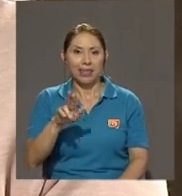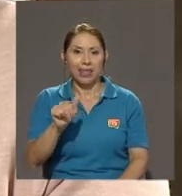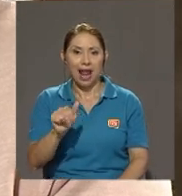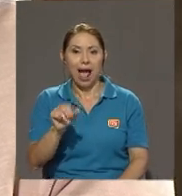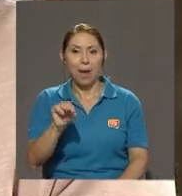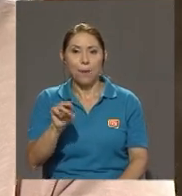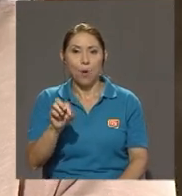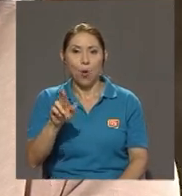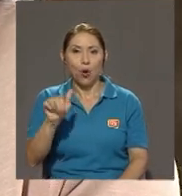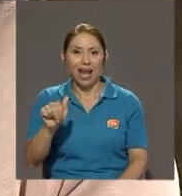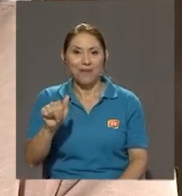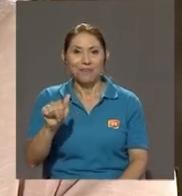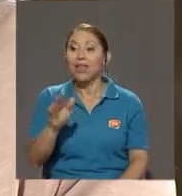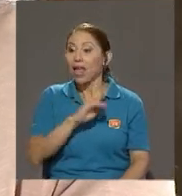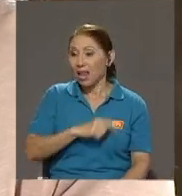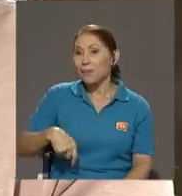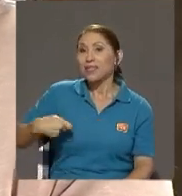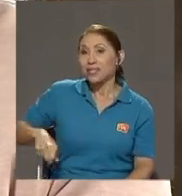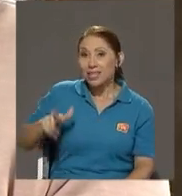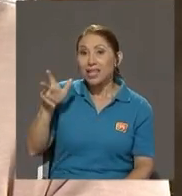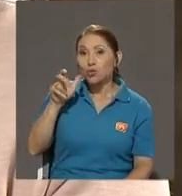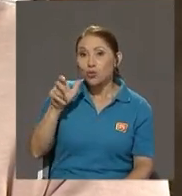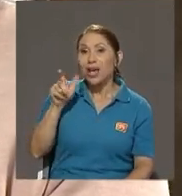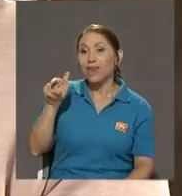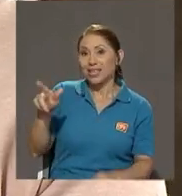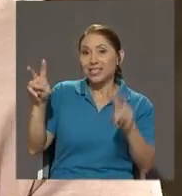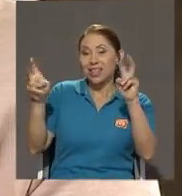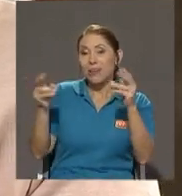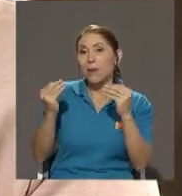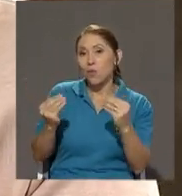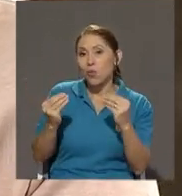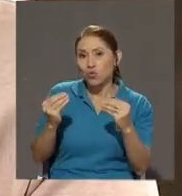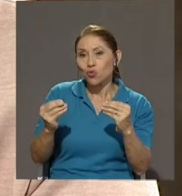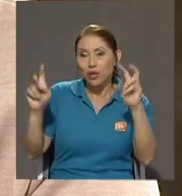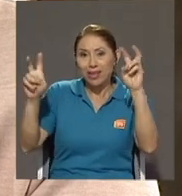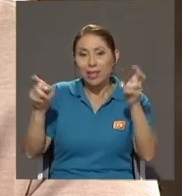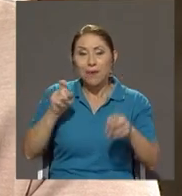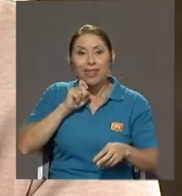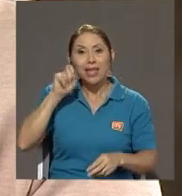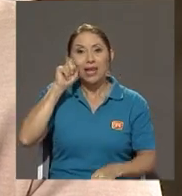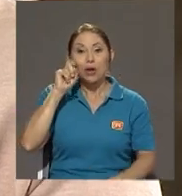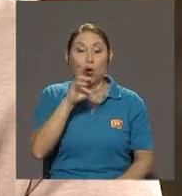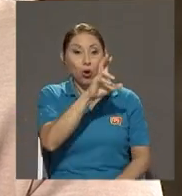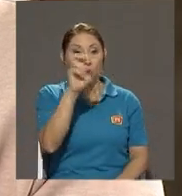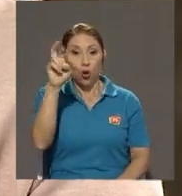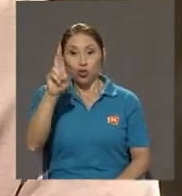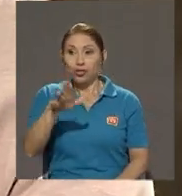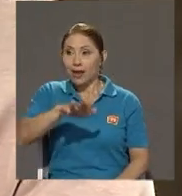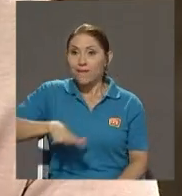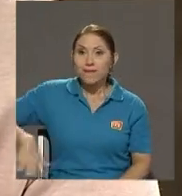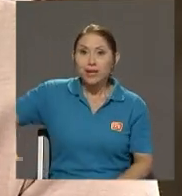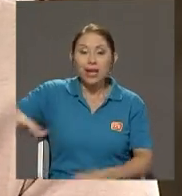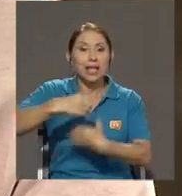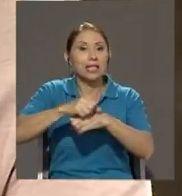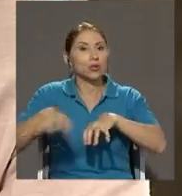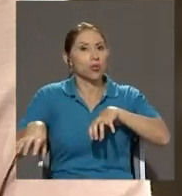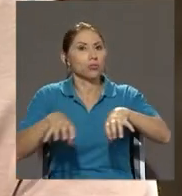el presidente escuchaba mucho ese tema, justamente del tema de género, y Costa Rica fue sede de un panel de alto